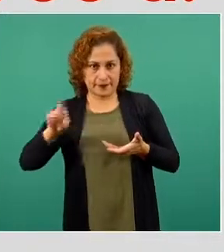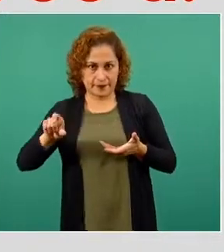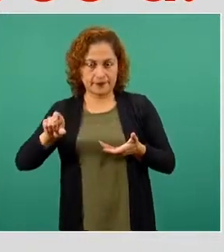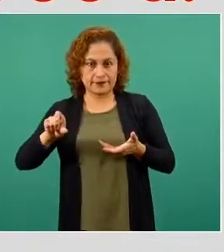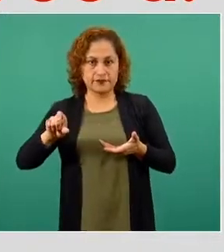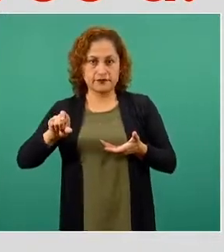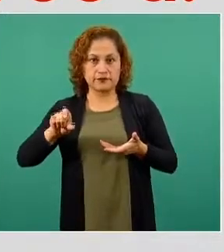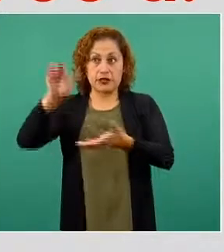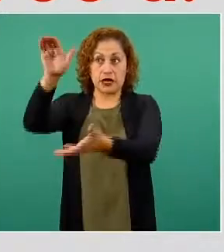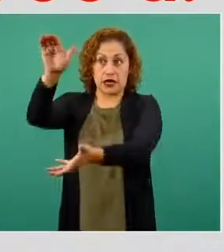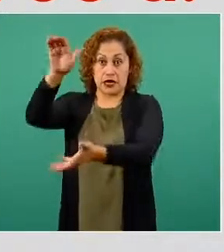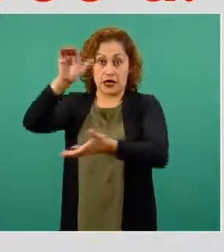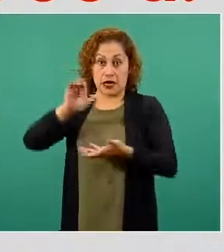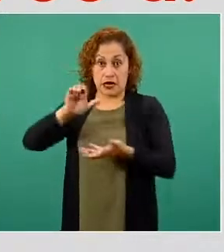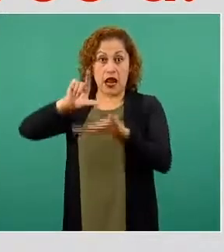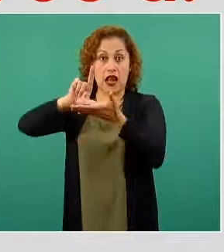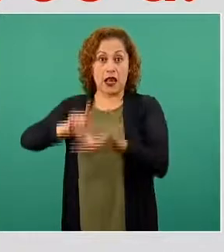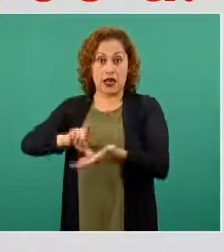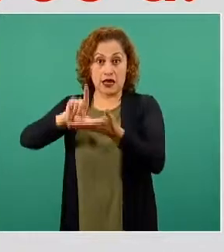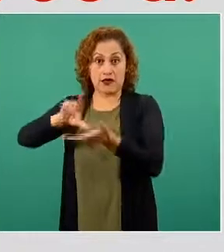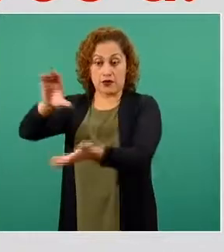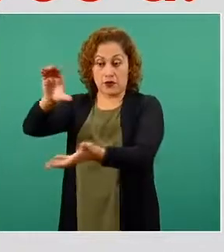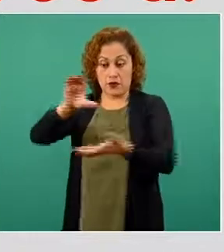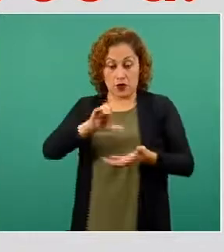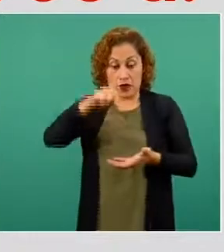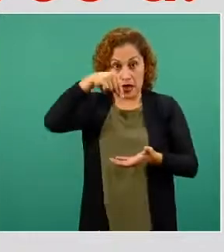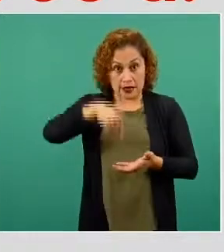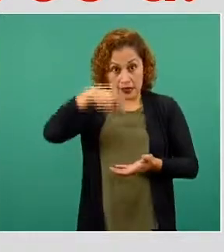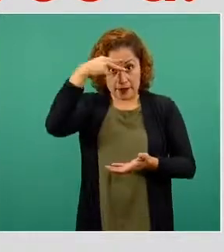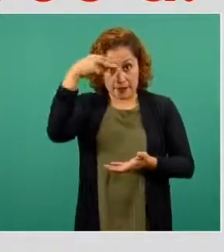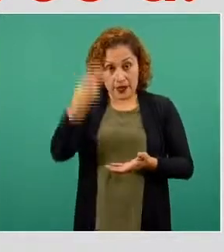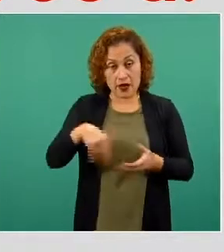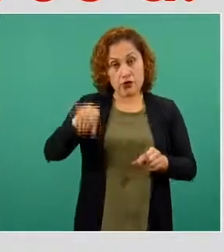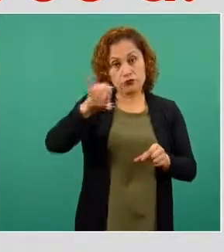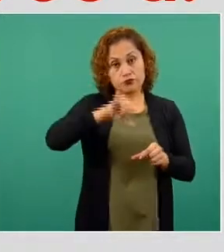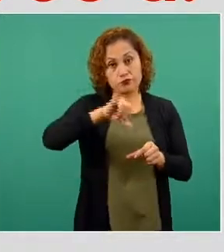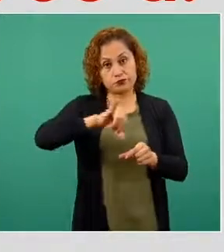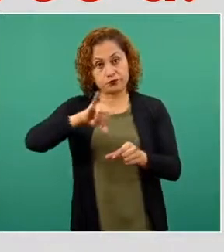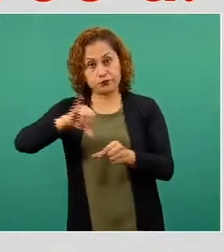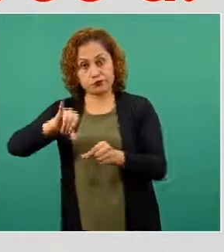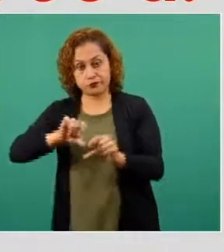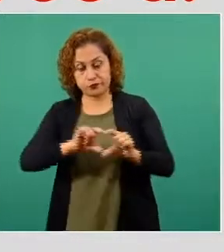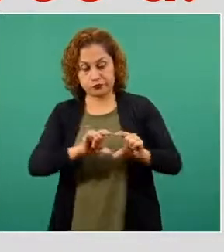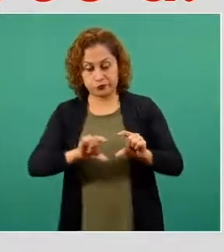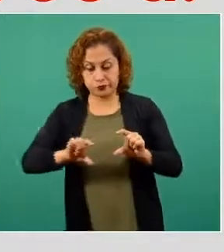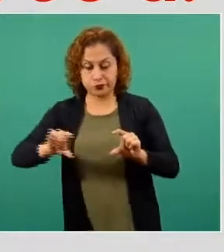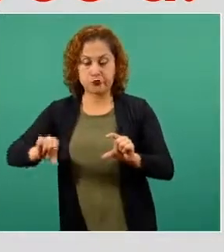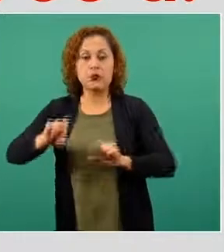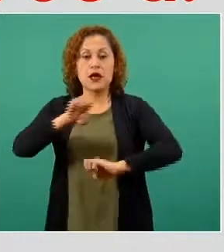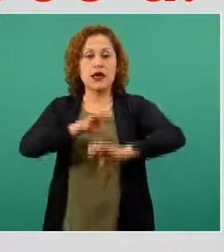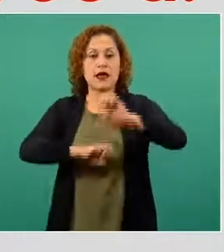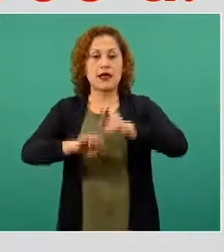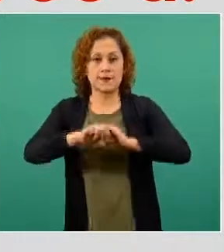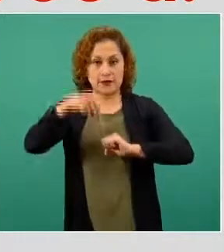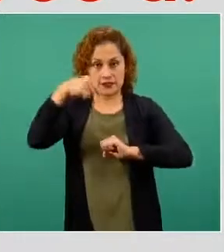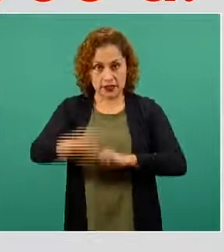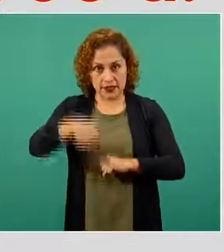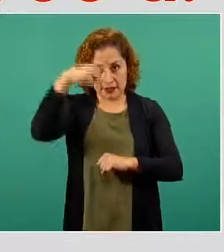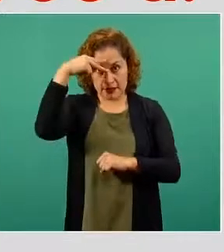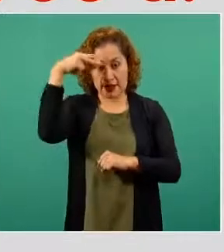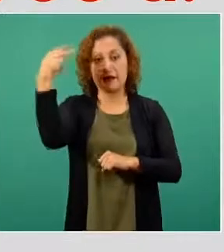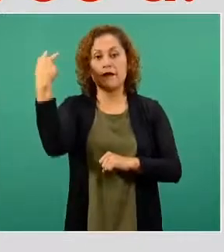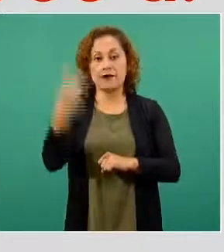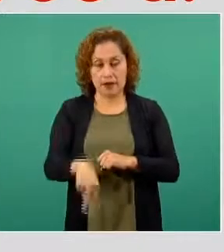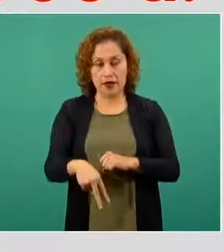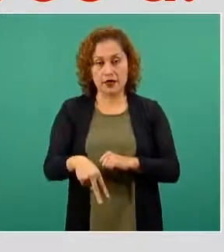envasa en México, territorio mexicano, y obviamente se libera a través de las diferentes validaciones que